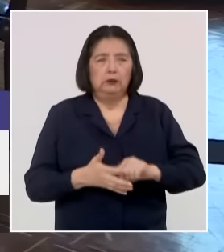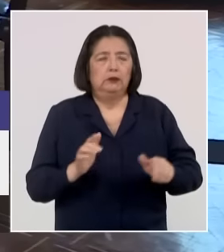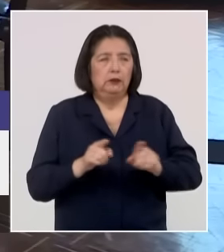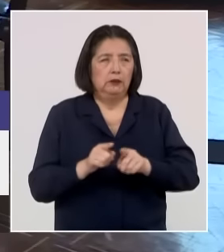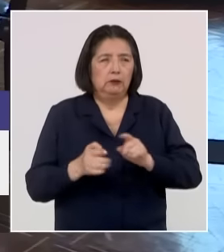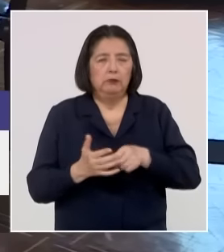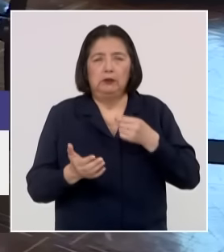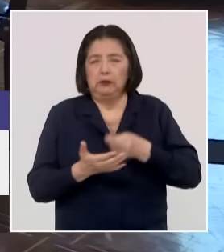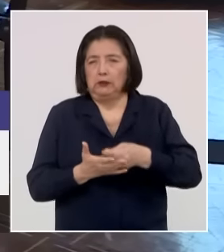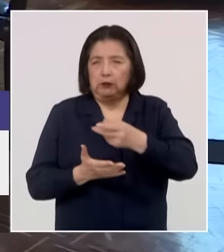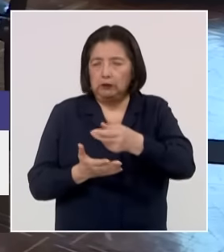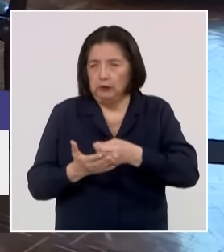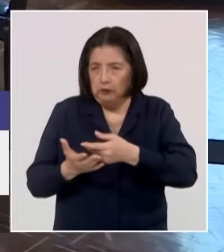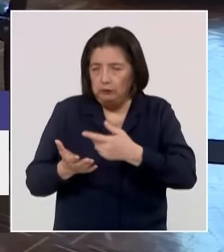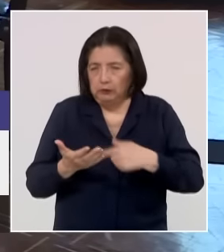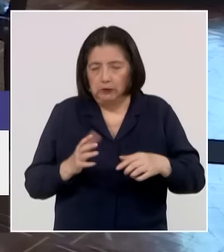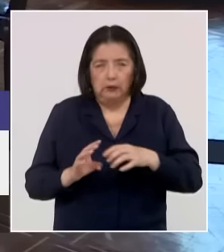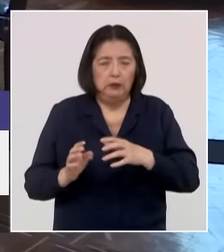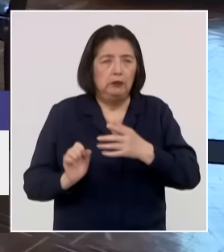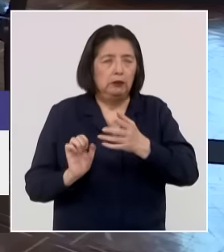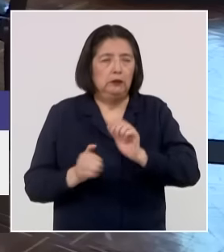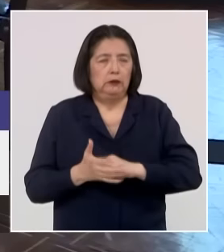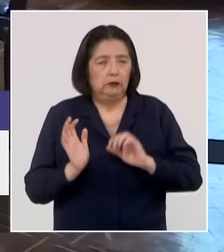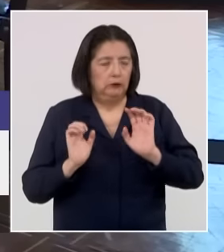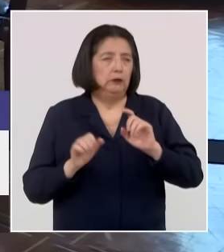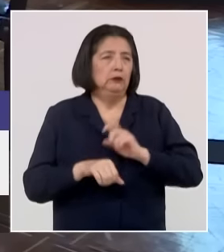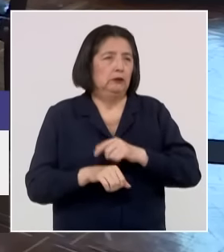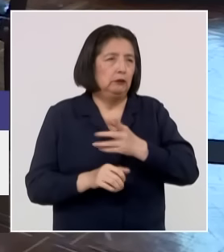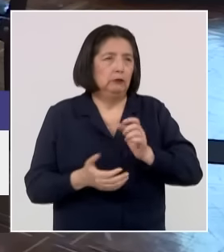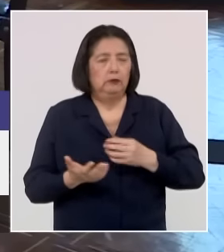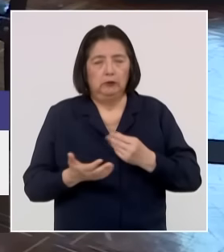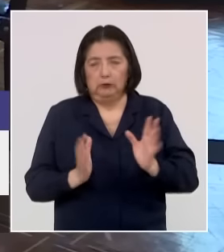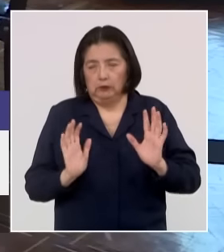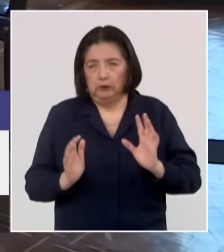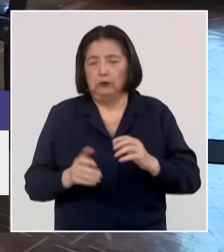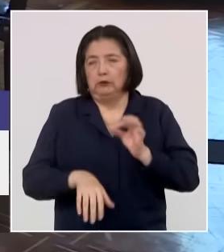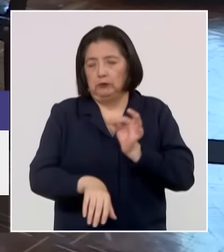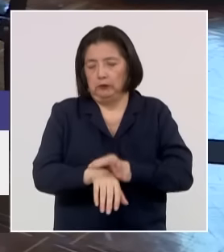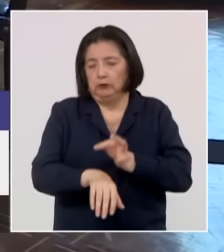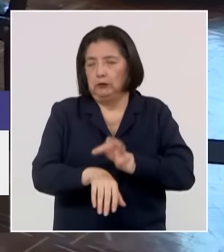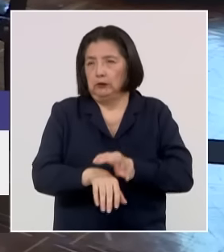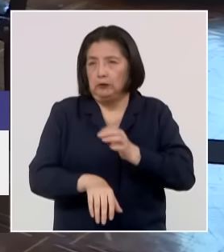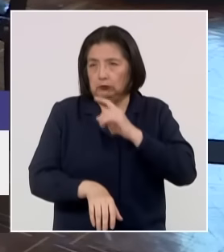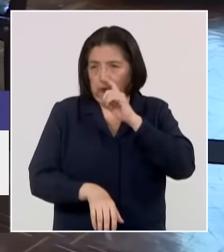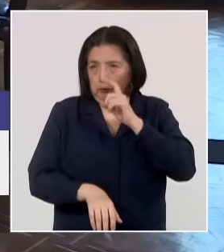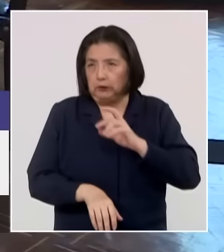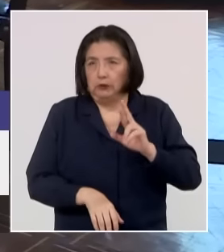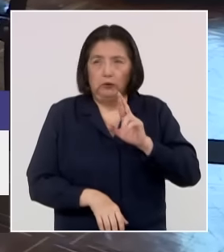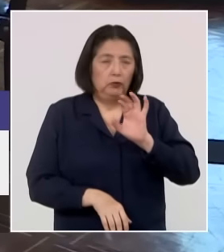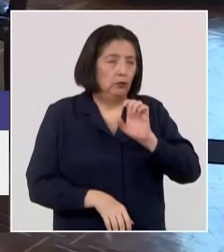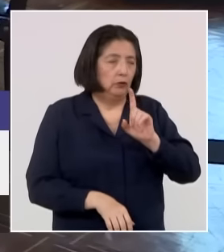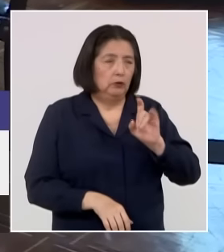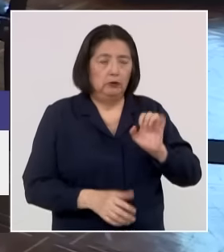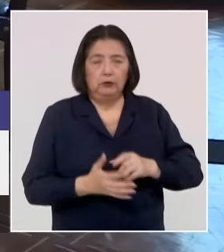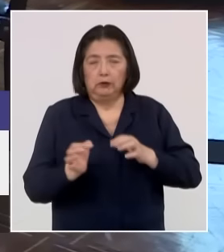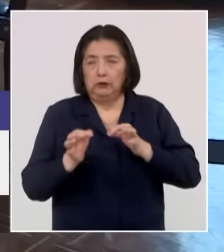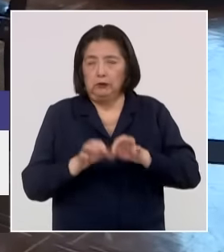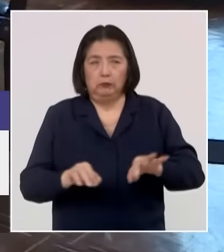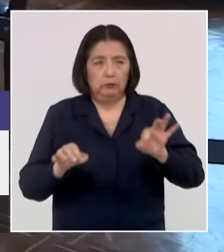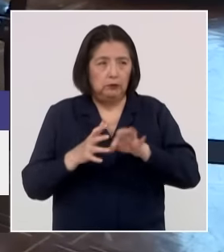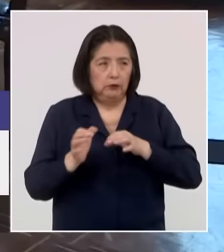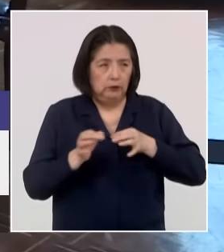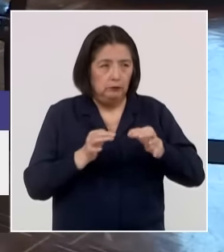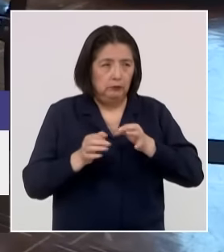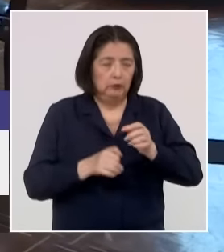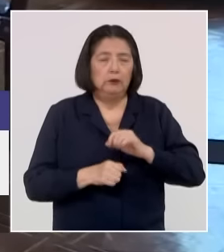las adquisiciones que habría justamente obtenido durante este tiempo con la compra de estos relojes de marca Rolex. Importante precisar que la